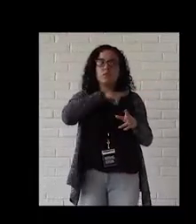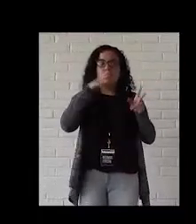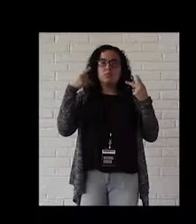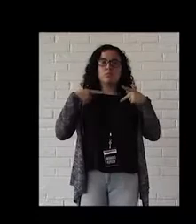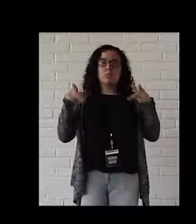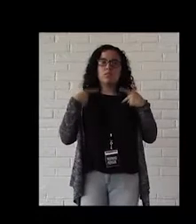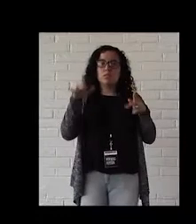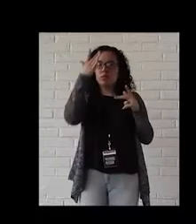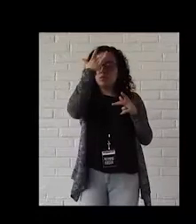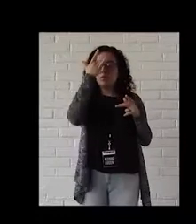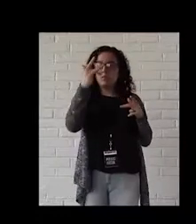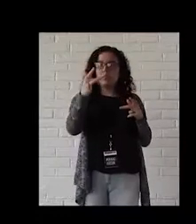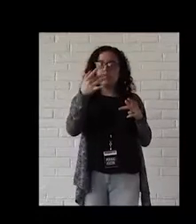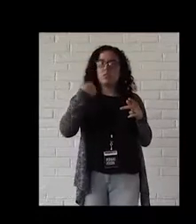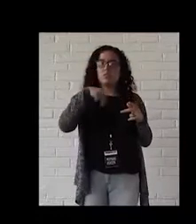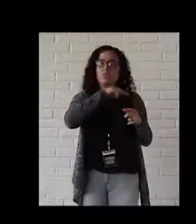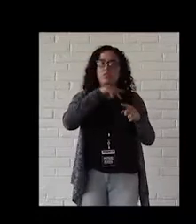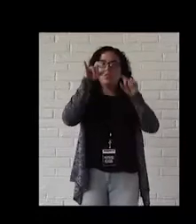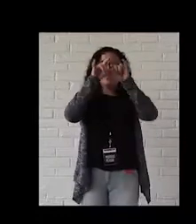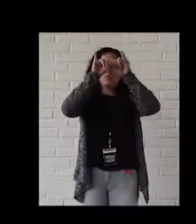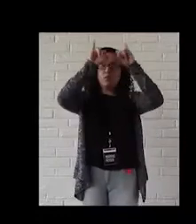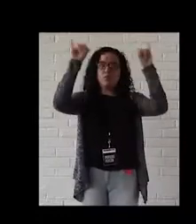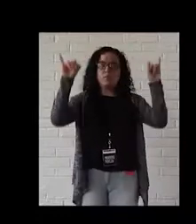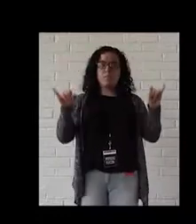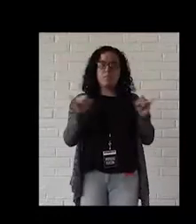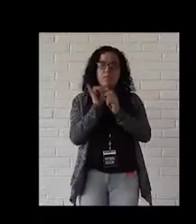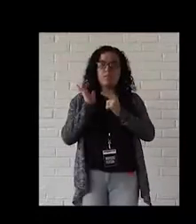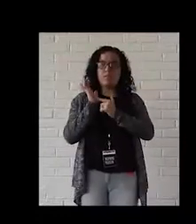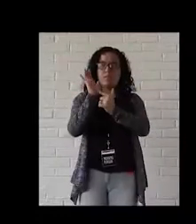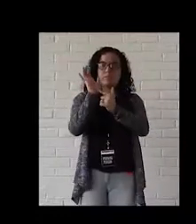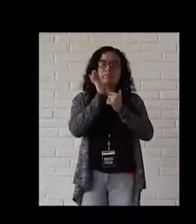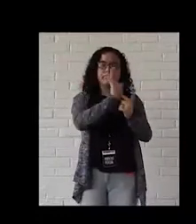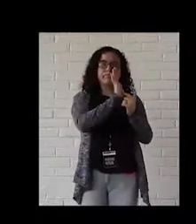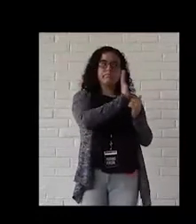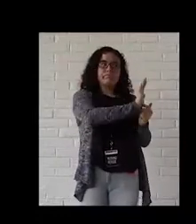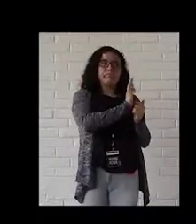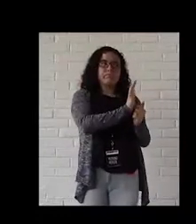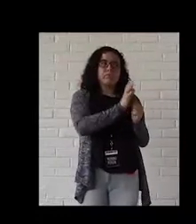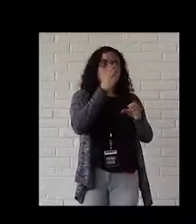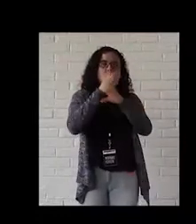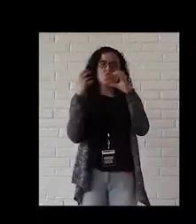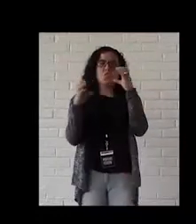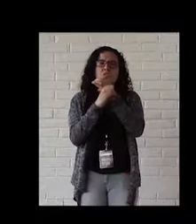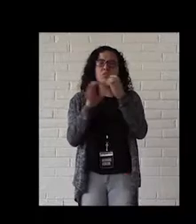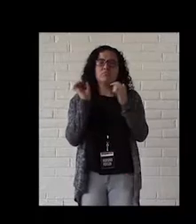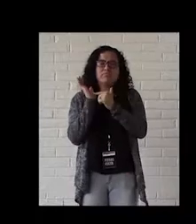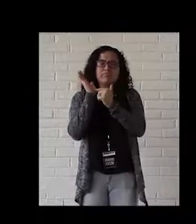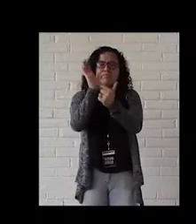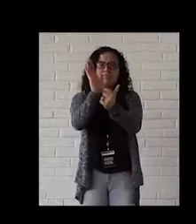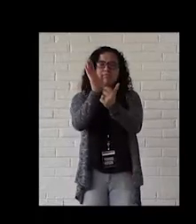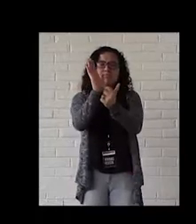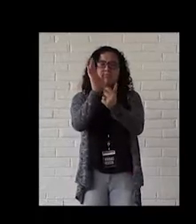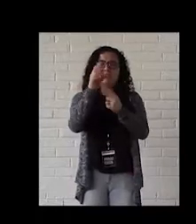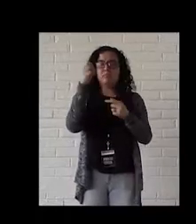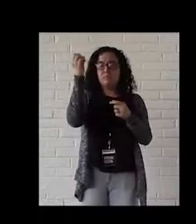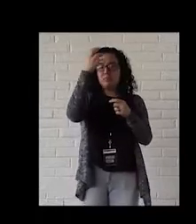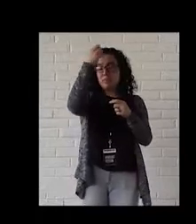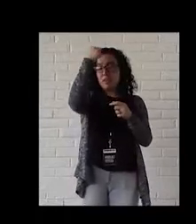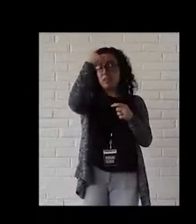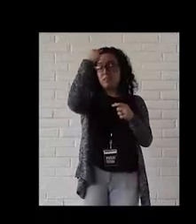hacemos es, vamos lanzando imágenes, hacemos una coreografía con movimientos, con objetos, y vamos lanzando imágenes a la mente del